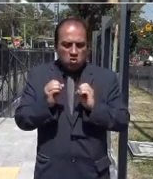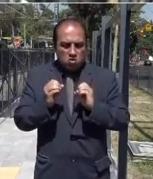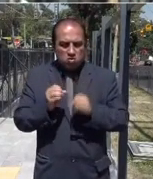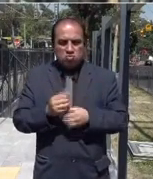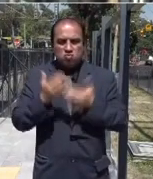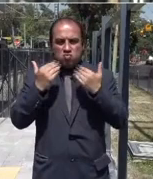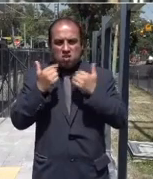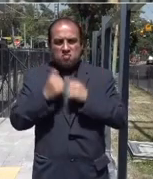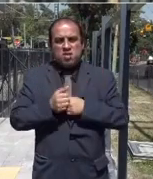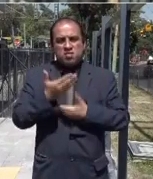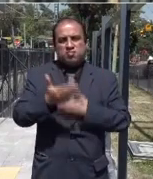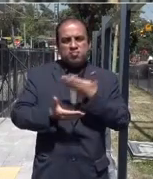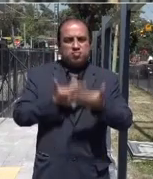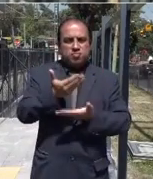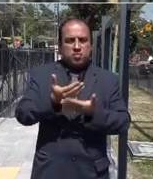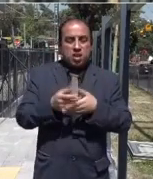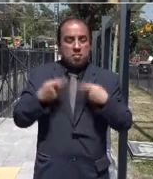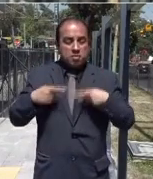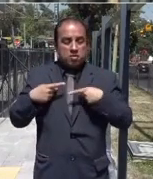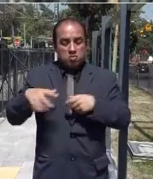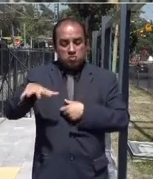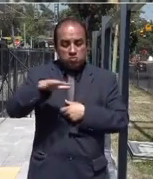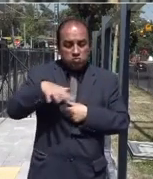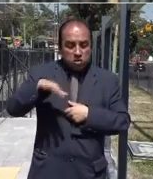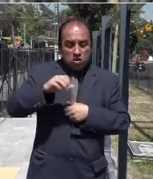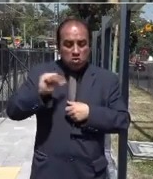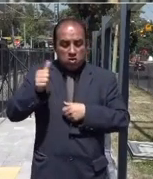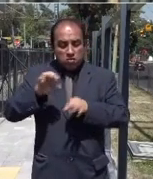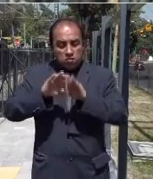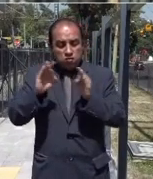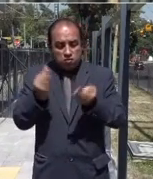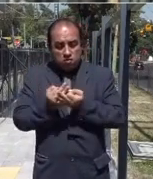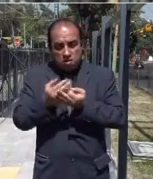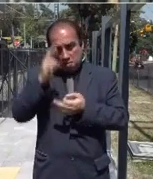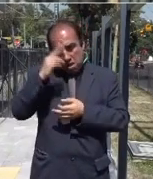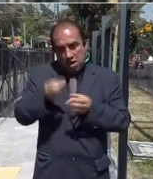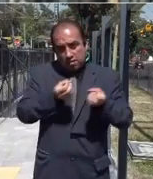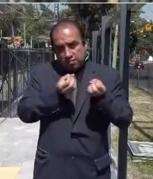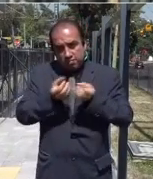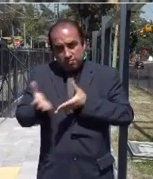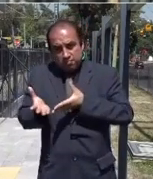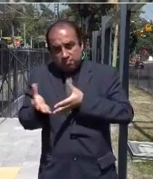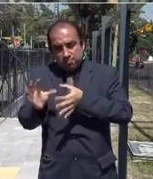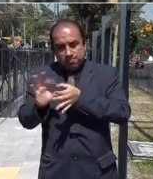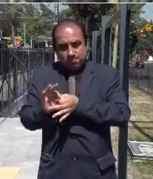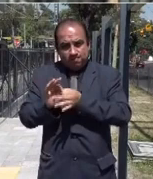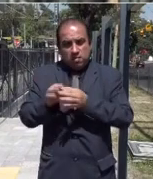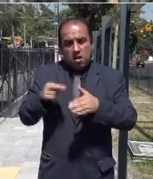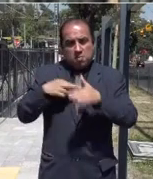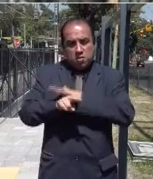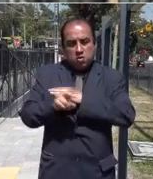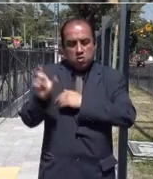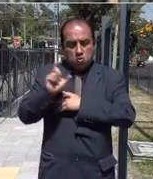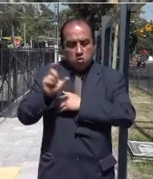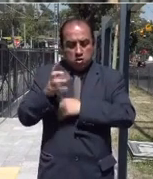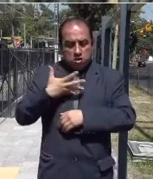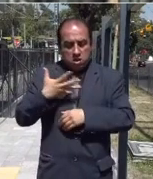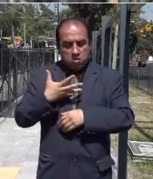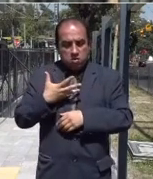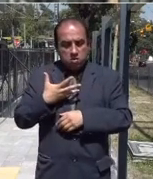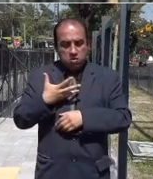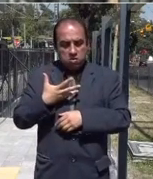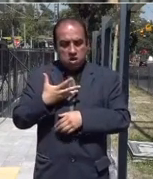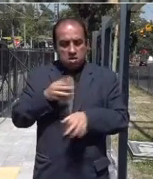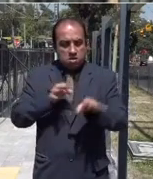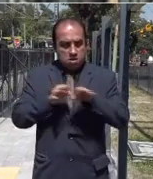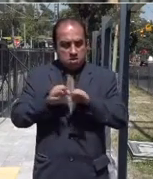las personas se ven obligadas a buscar otras alternativas para llegar al metro. Cuando le damos certidumbre con la operación del tren a esos